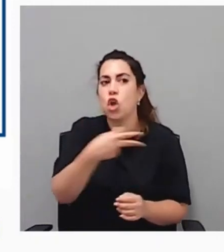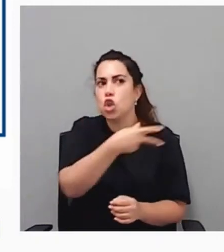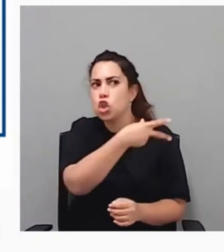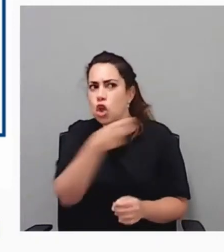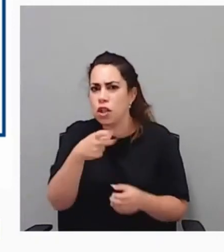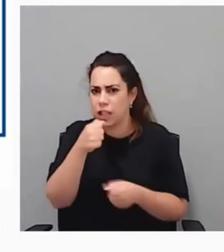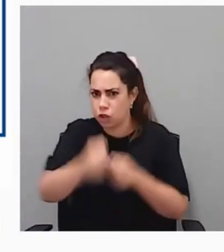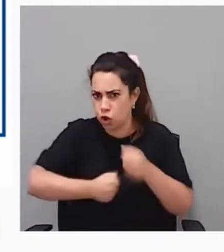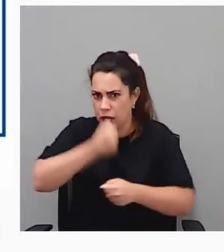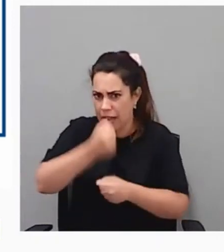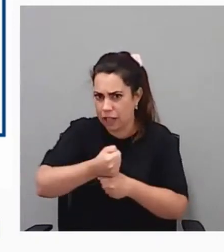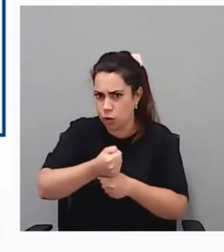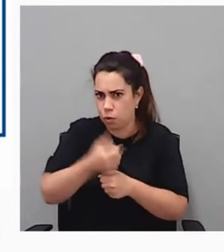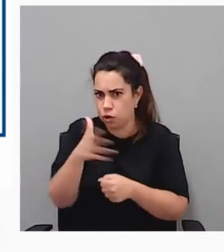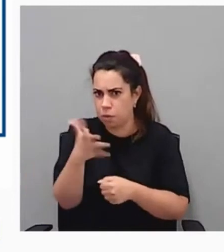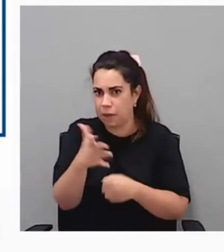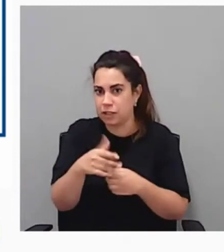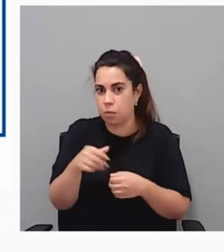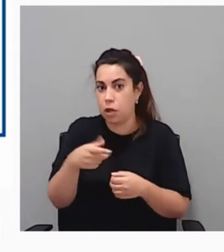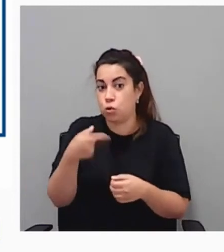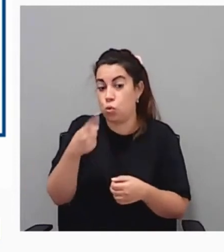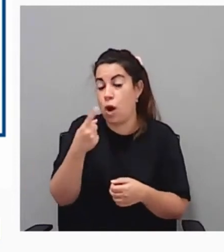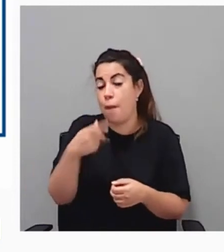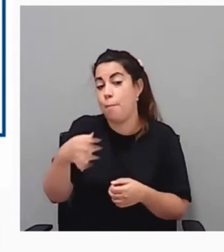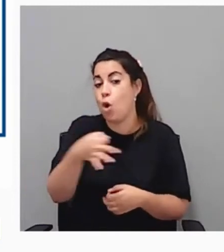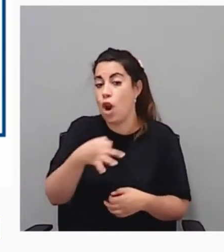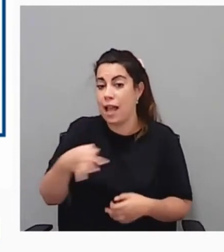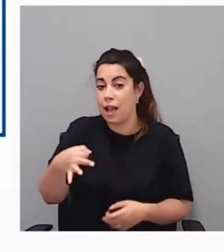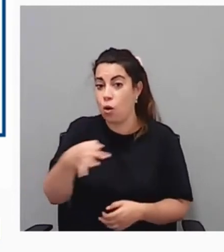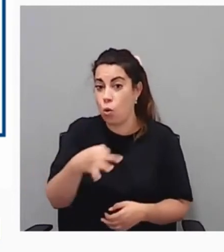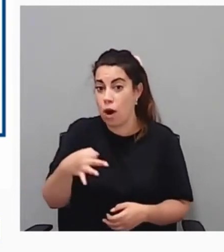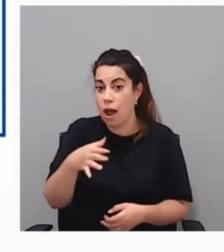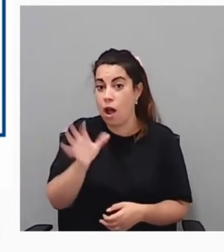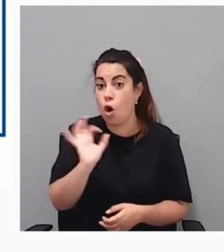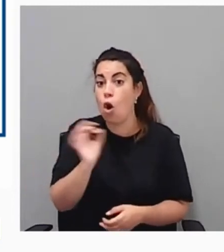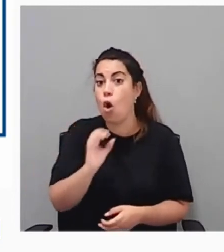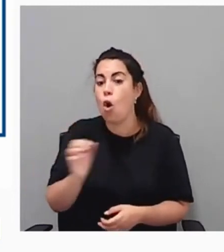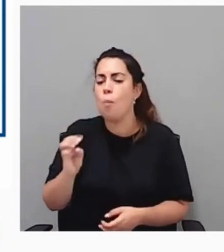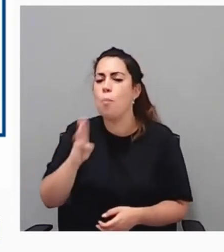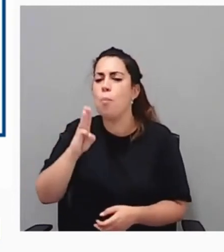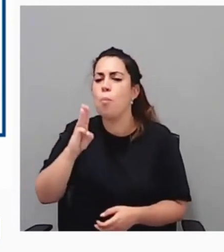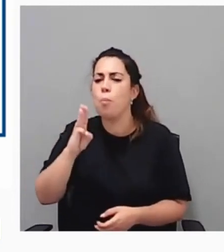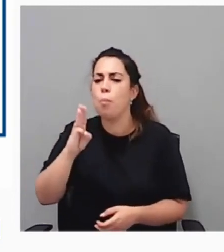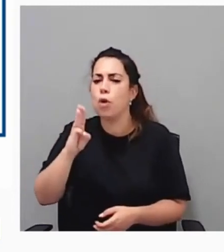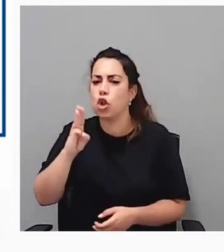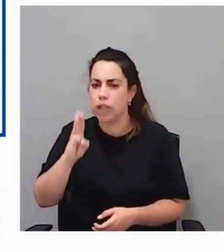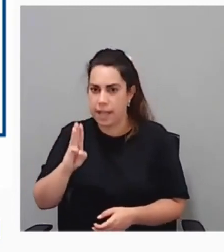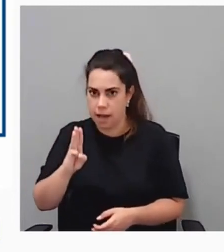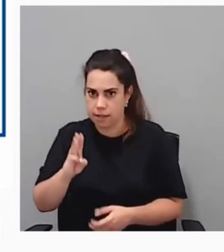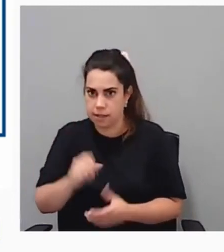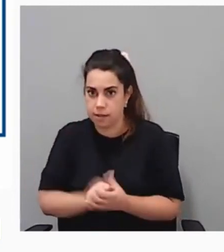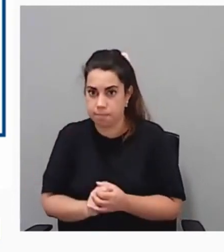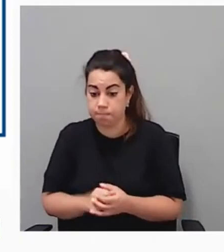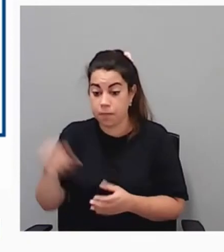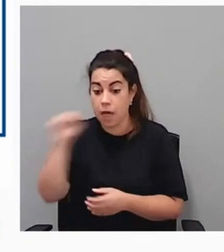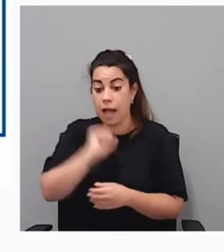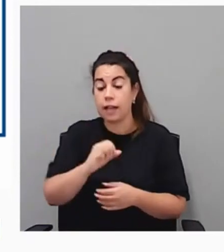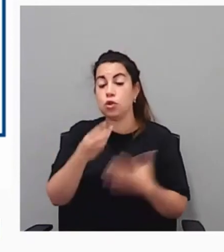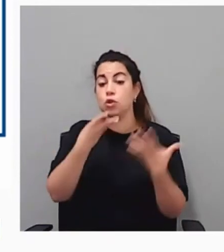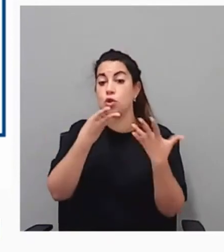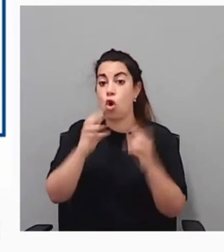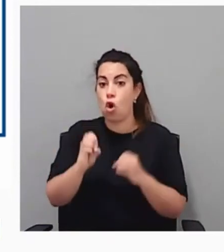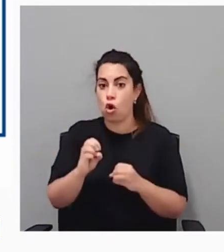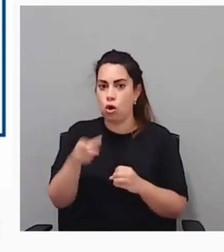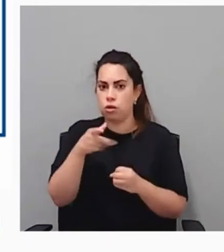una molécula como el DNA o las proteínas son nanométricas. En los años 80, todas las ramas de la ciencia